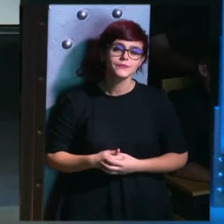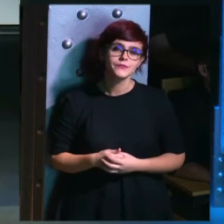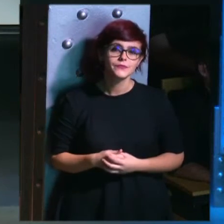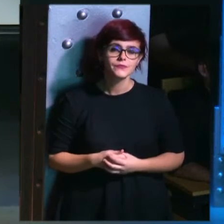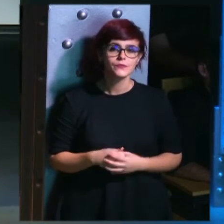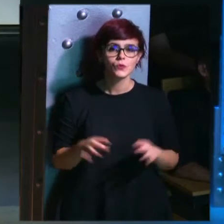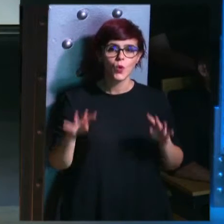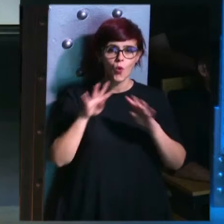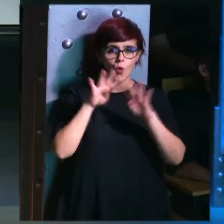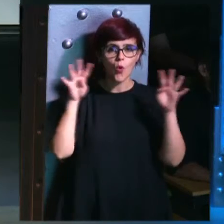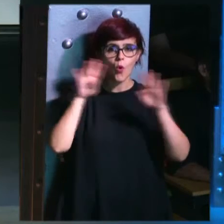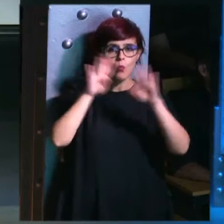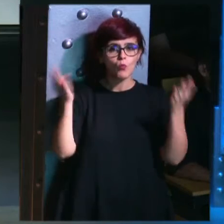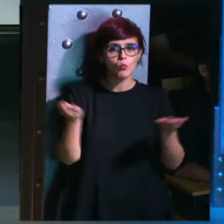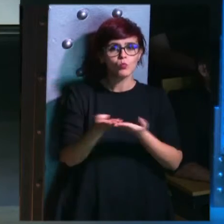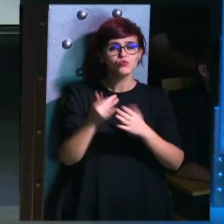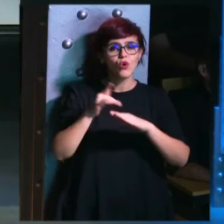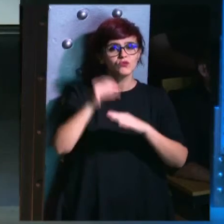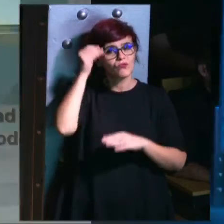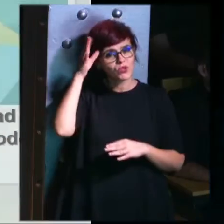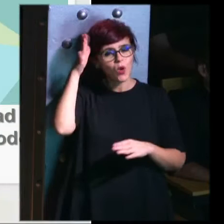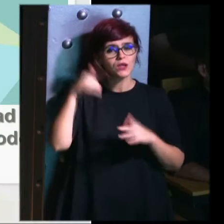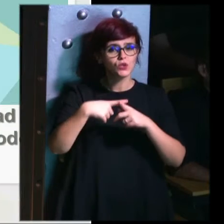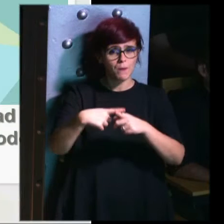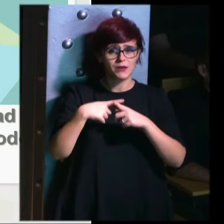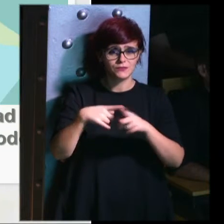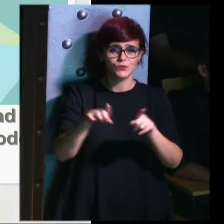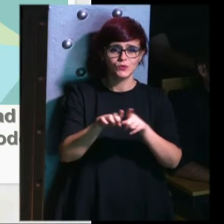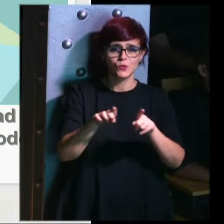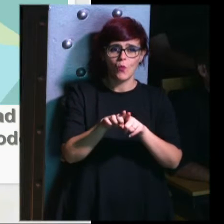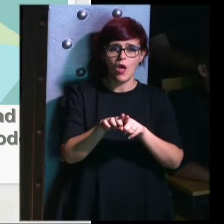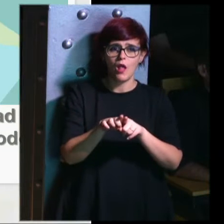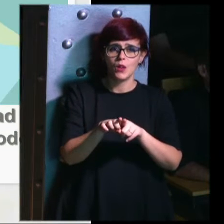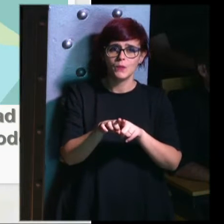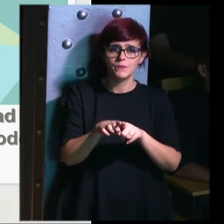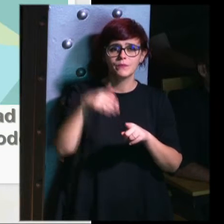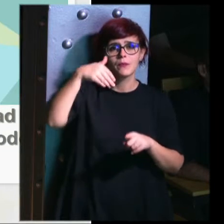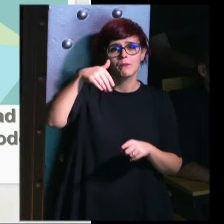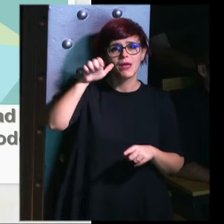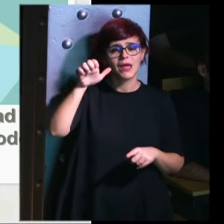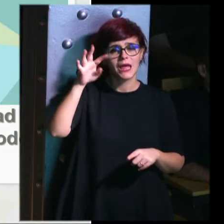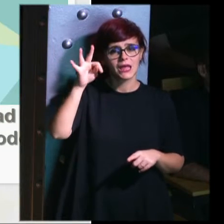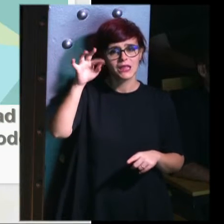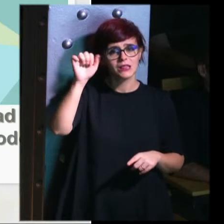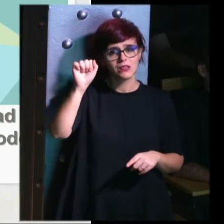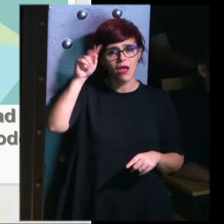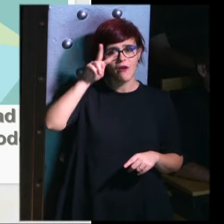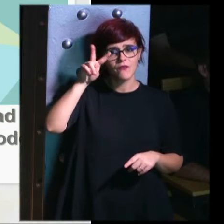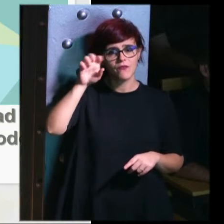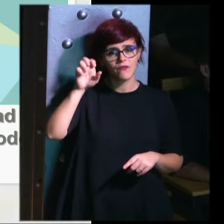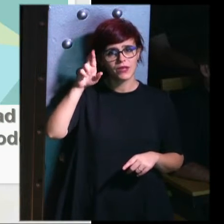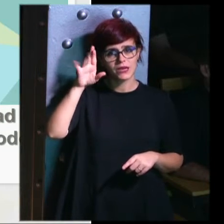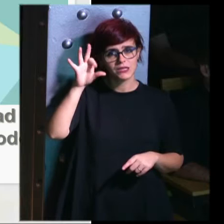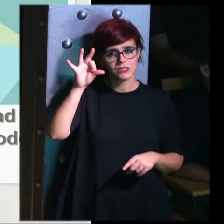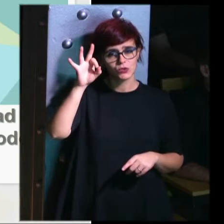Mundos virtuales compartidos, metaversos. Aquí entramos en una idea que es, si